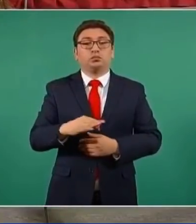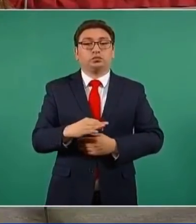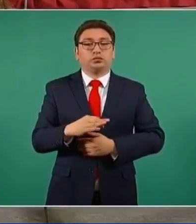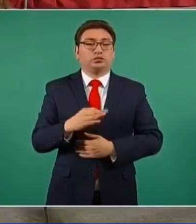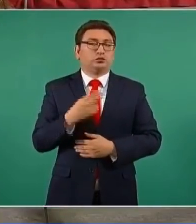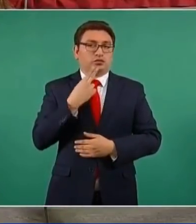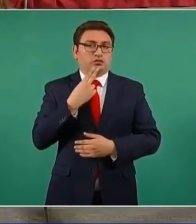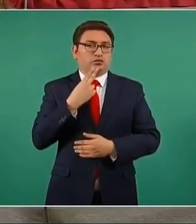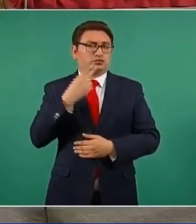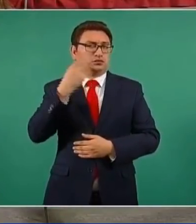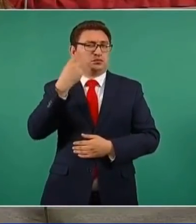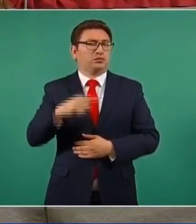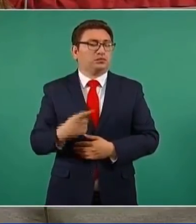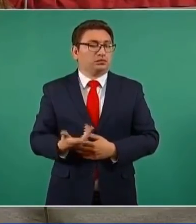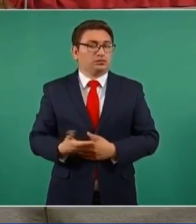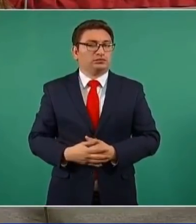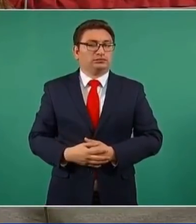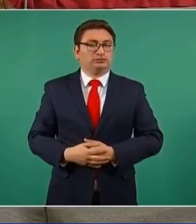en